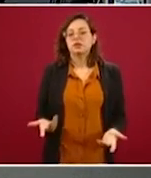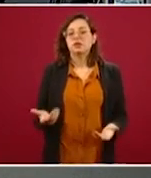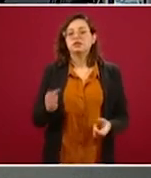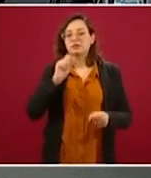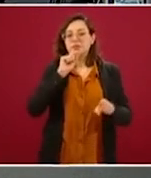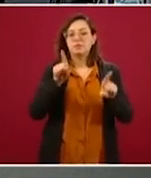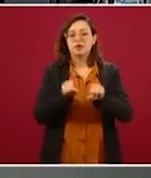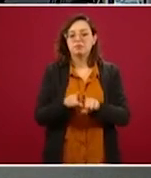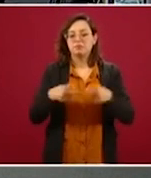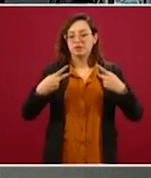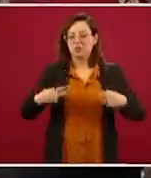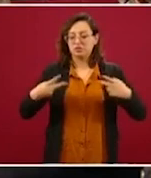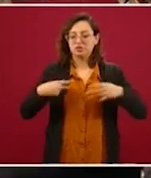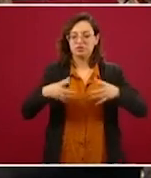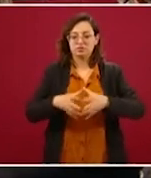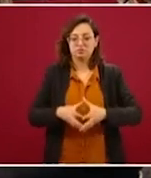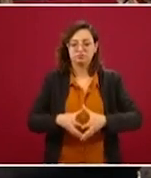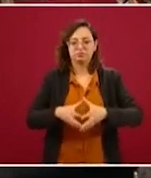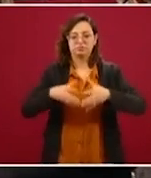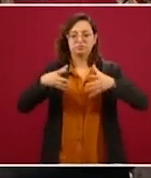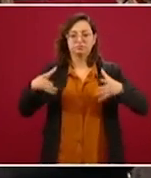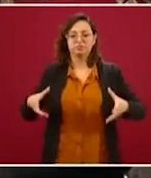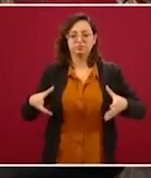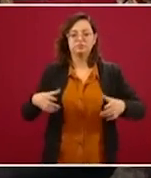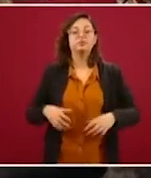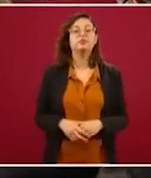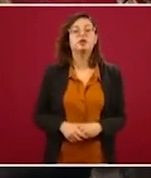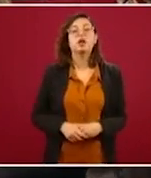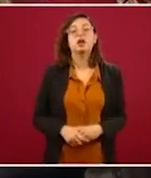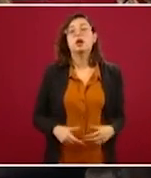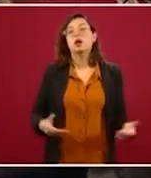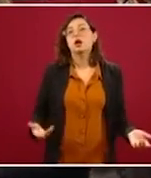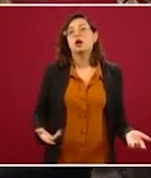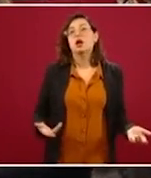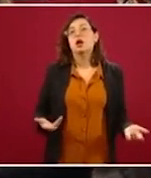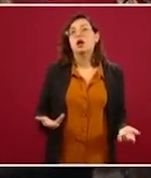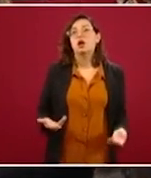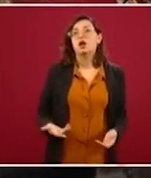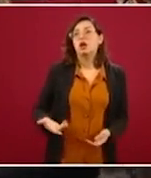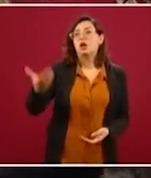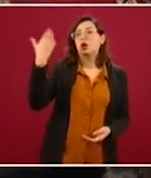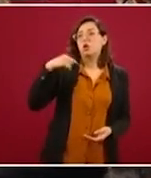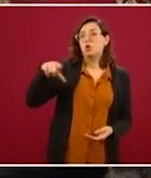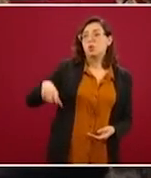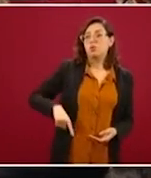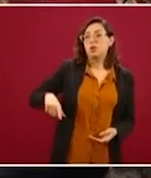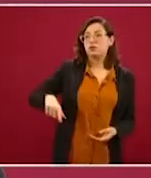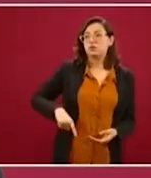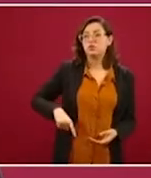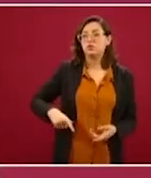beneficiarios. Cuando llegamos al gobierno, recibían